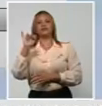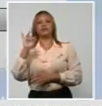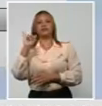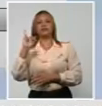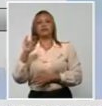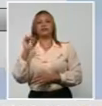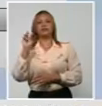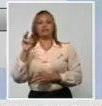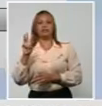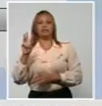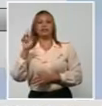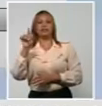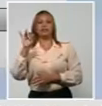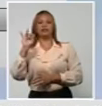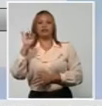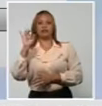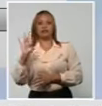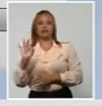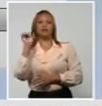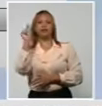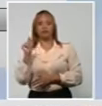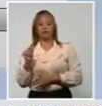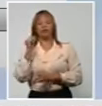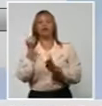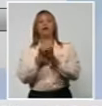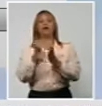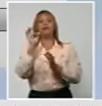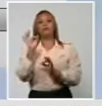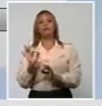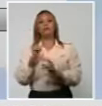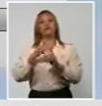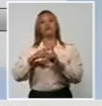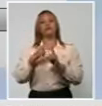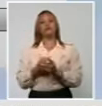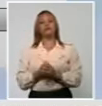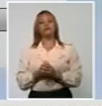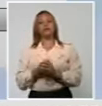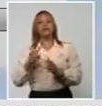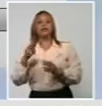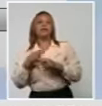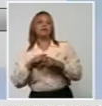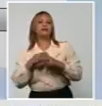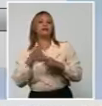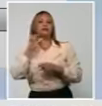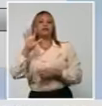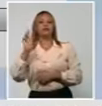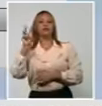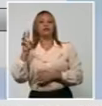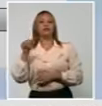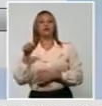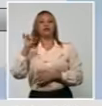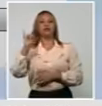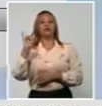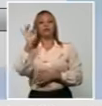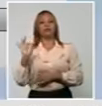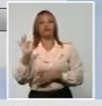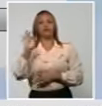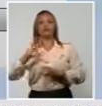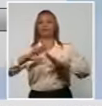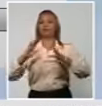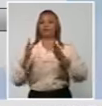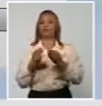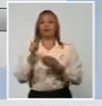10.976.368 personas que son positivas a la enfermedad. Esto representa el 53.99% del total de casos reportados